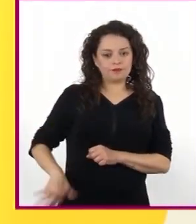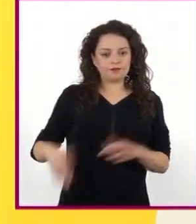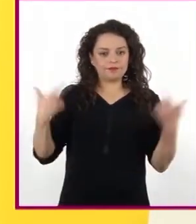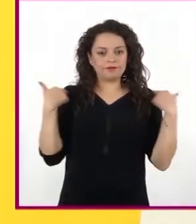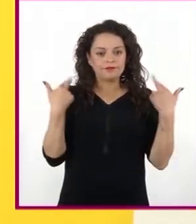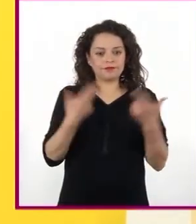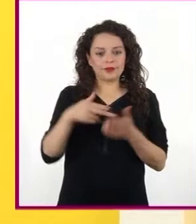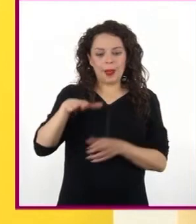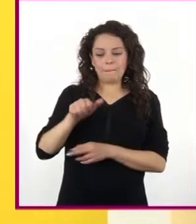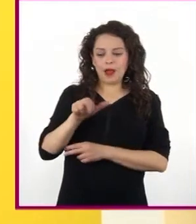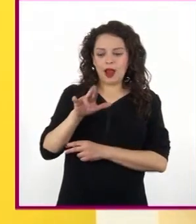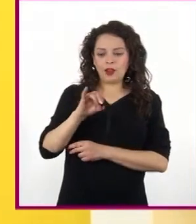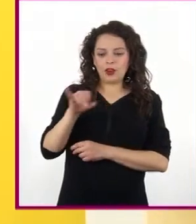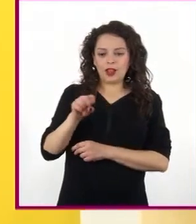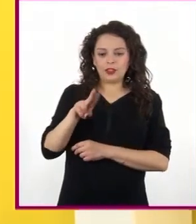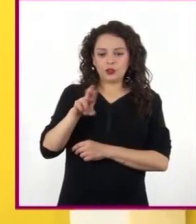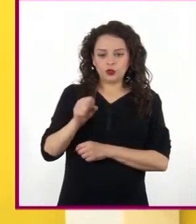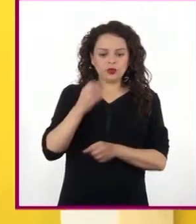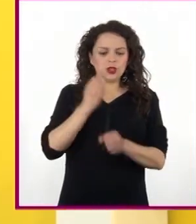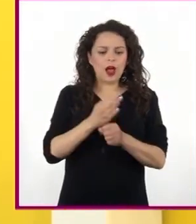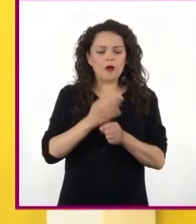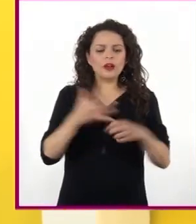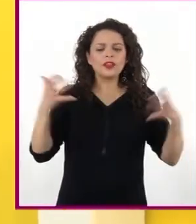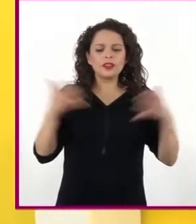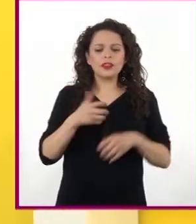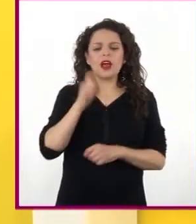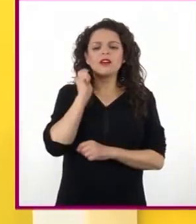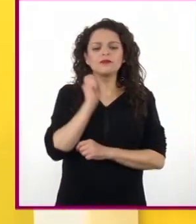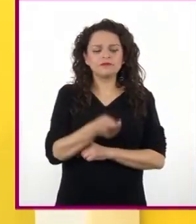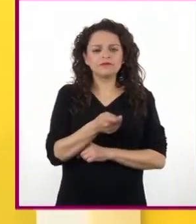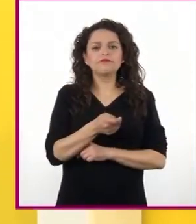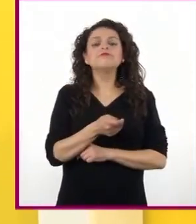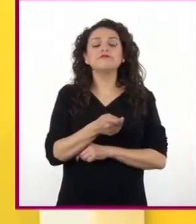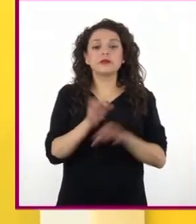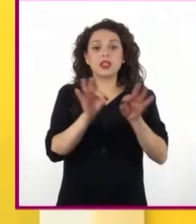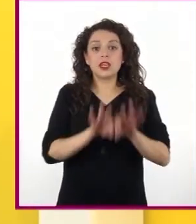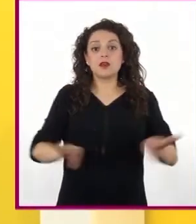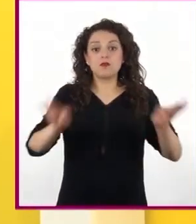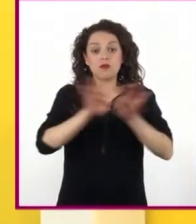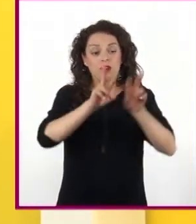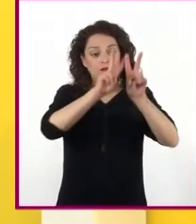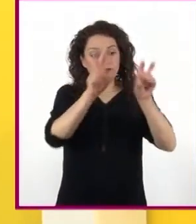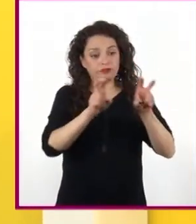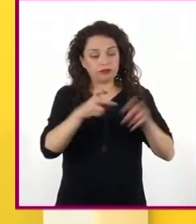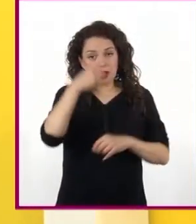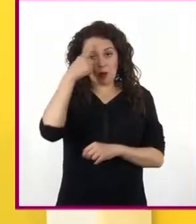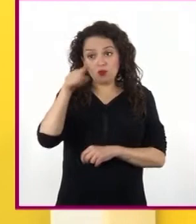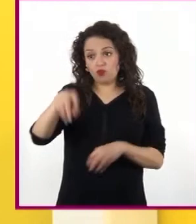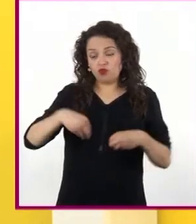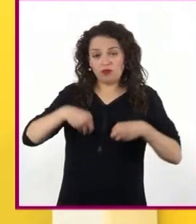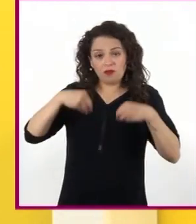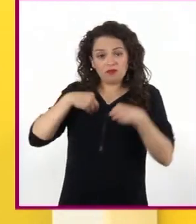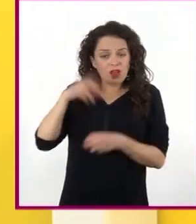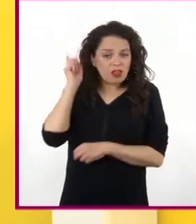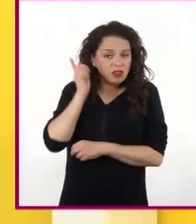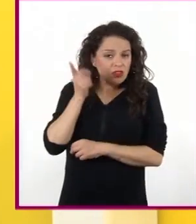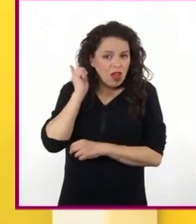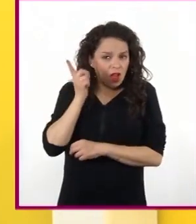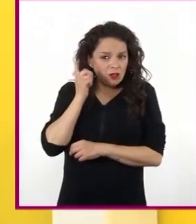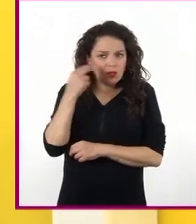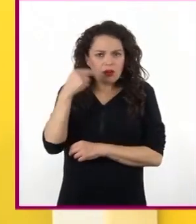Neri. Esta vez desarrollaremos contenidos que son de relevancia para su vida diaria. La sesión de hoy se